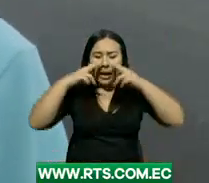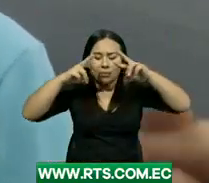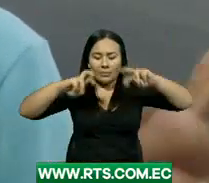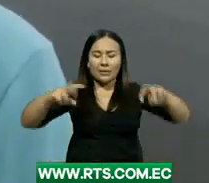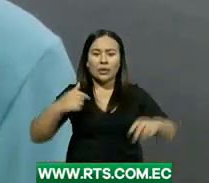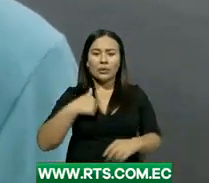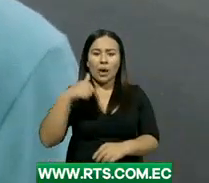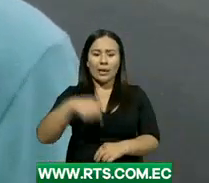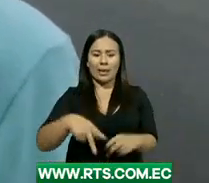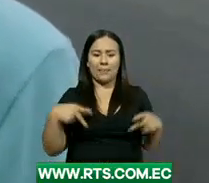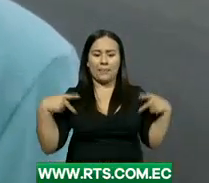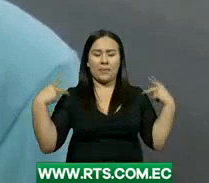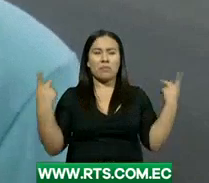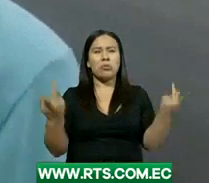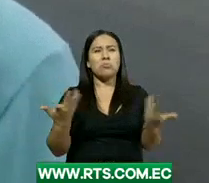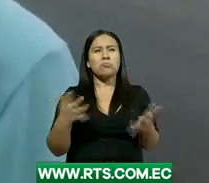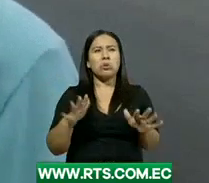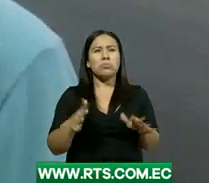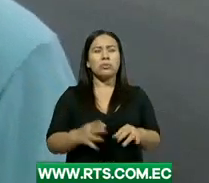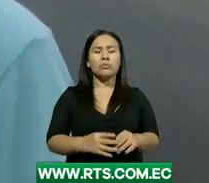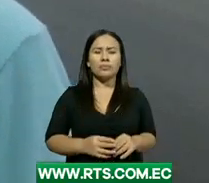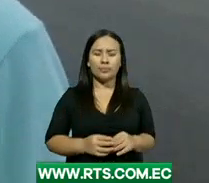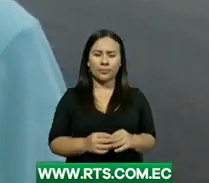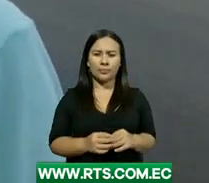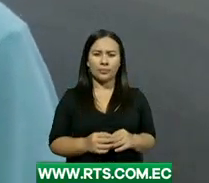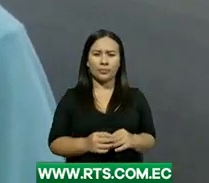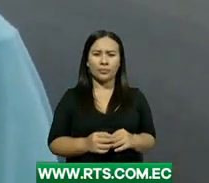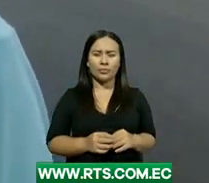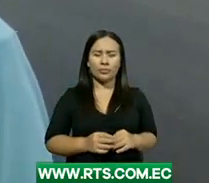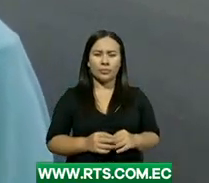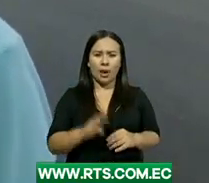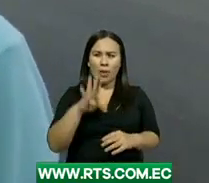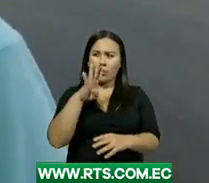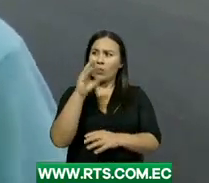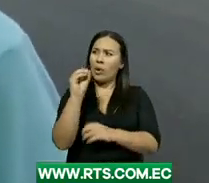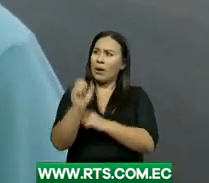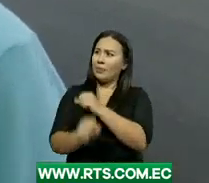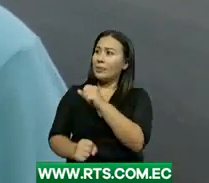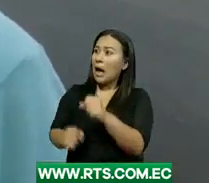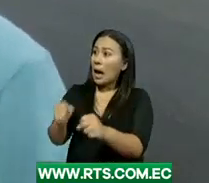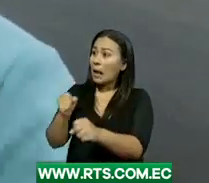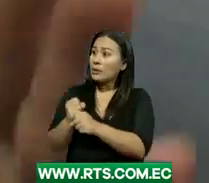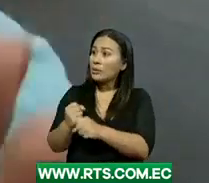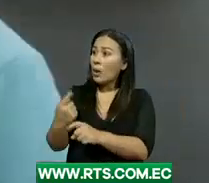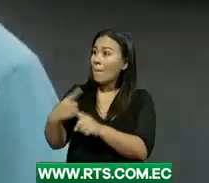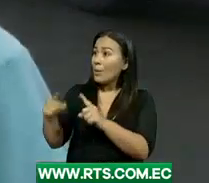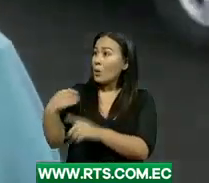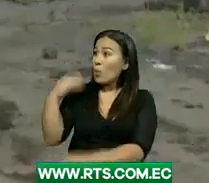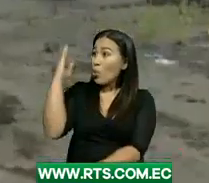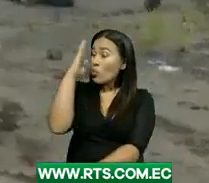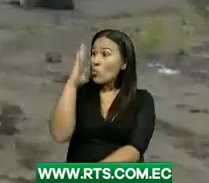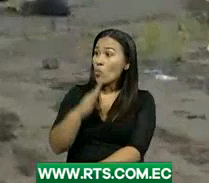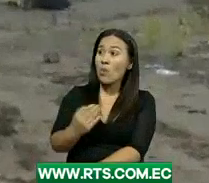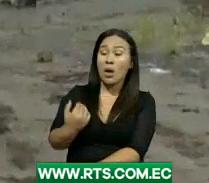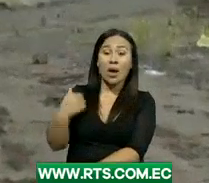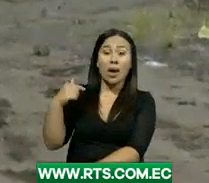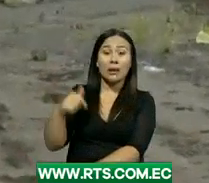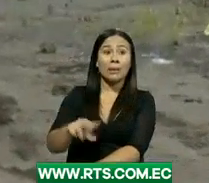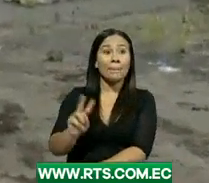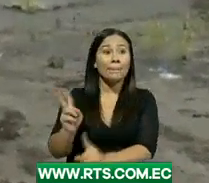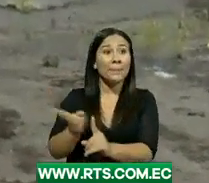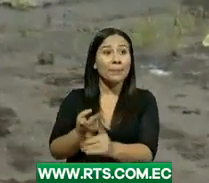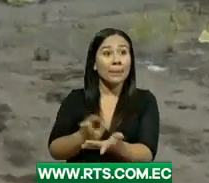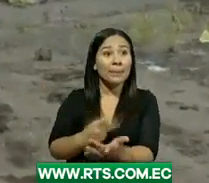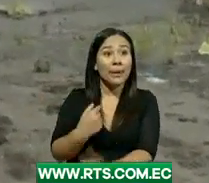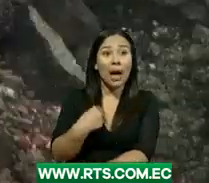más o menos tengo viviendo como casi los 40 años, pero nunca había pasado esto. Asimismo,